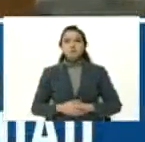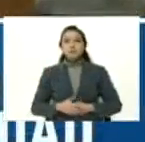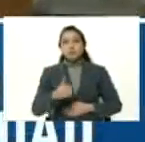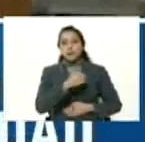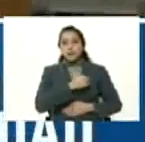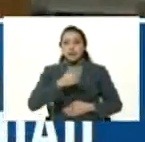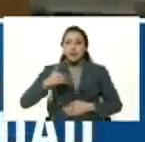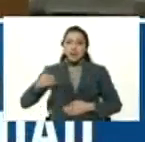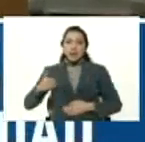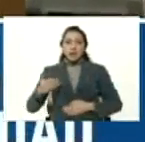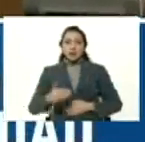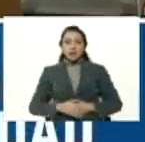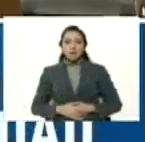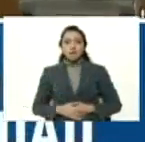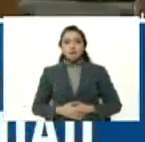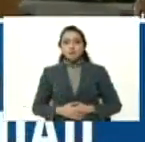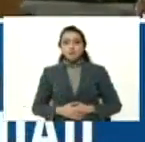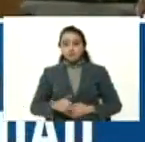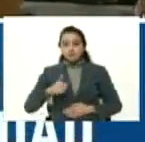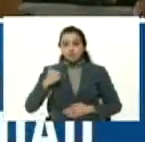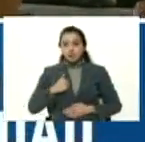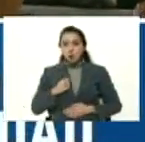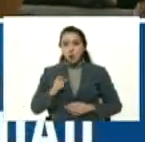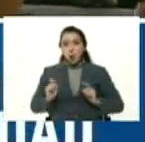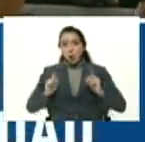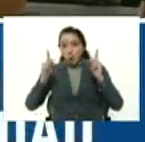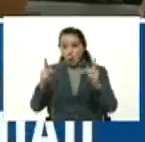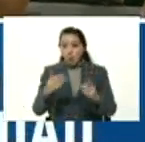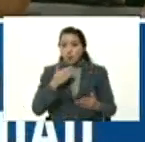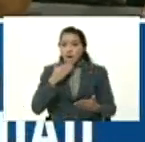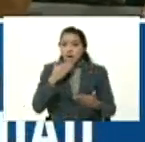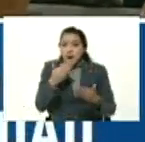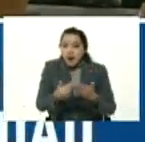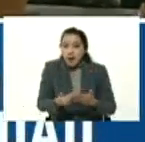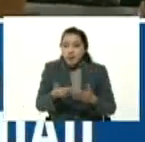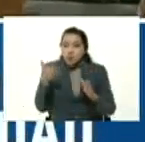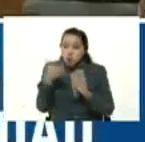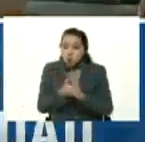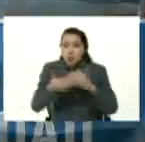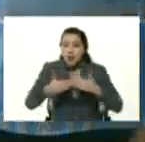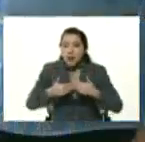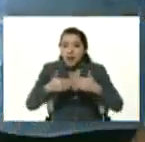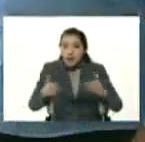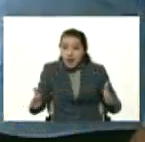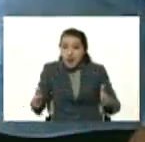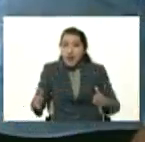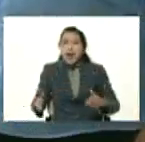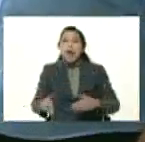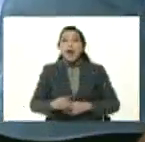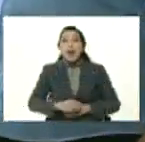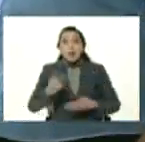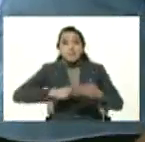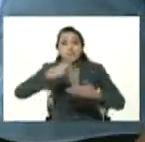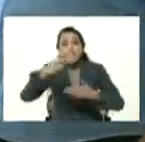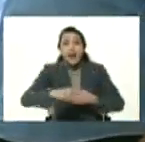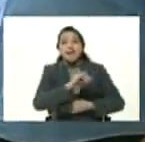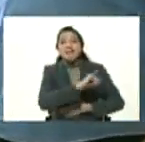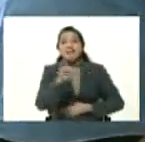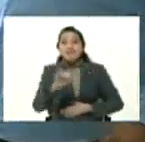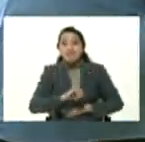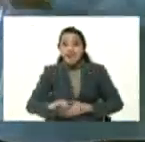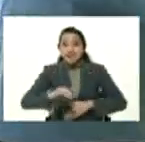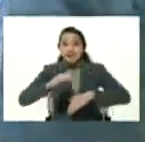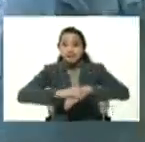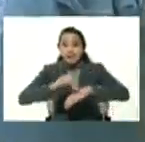Quisiéramos aprovechar esta oportunidad para agradecerle la reactivación del Plan Z, que ha sido todo